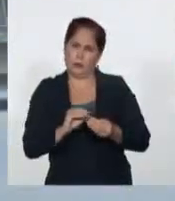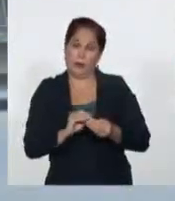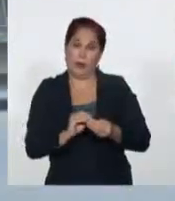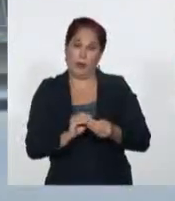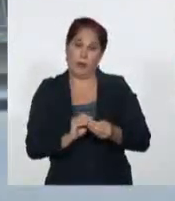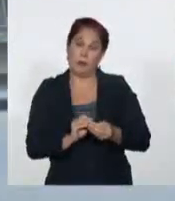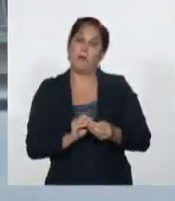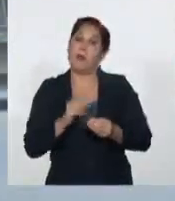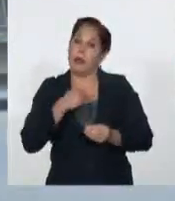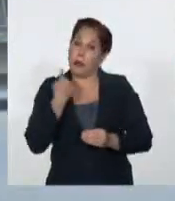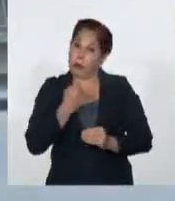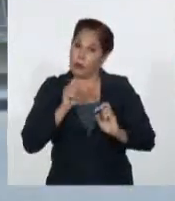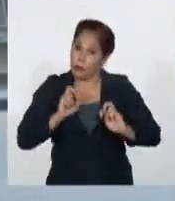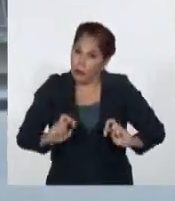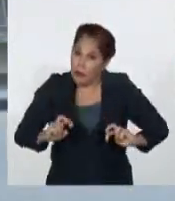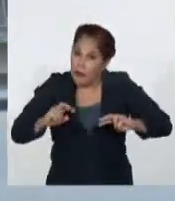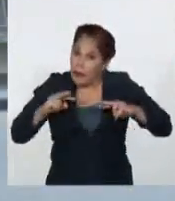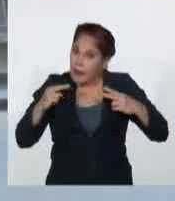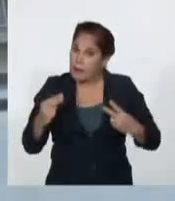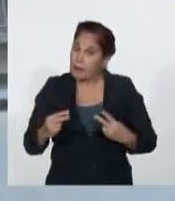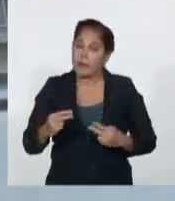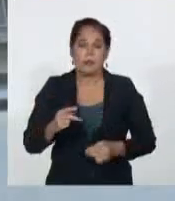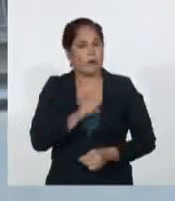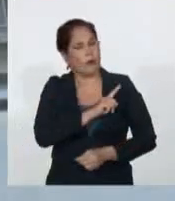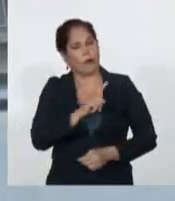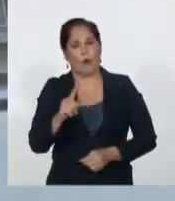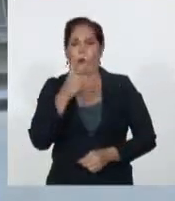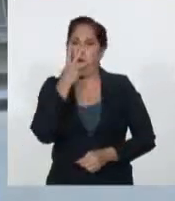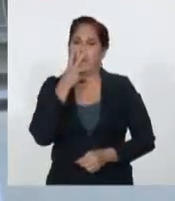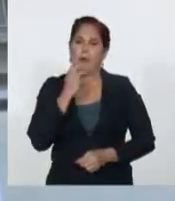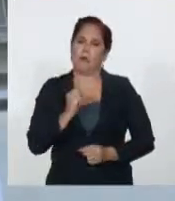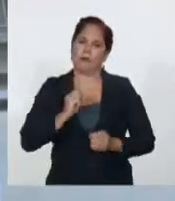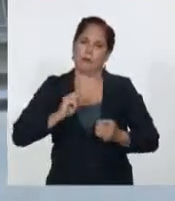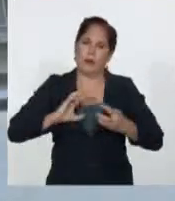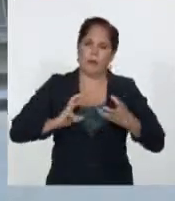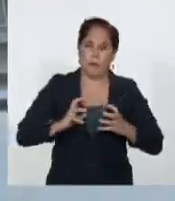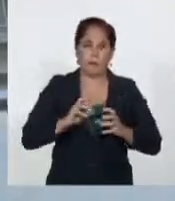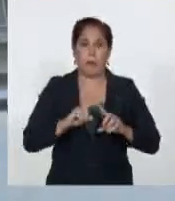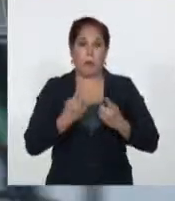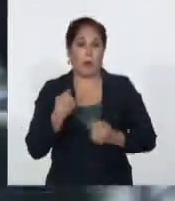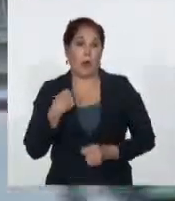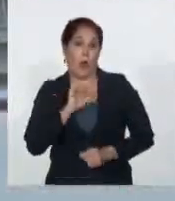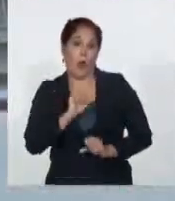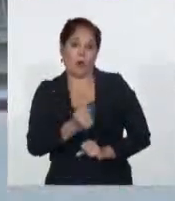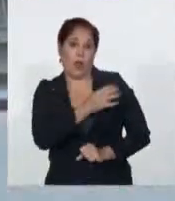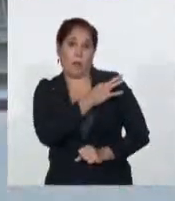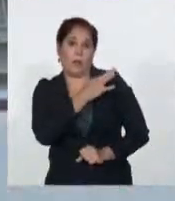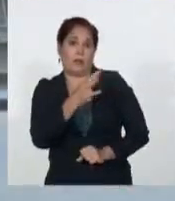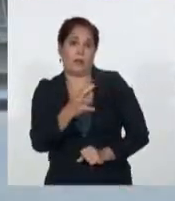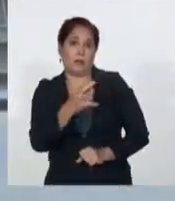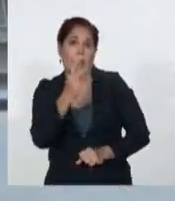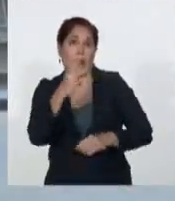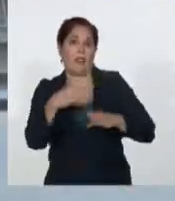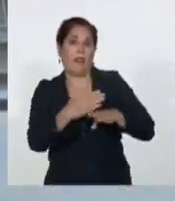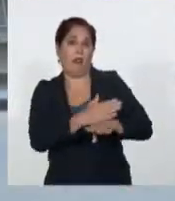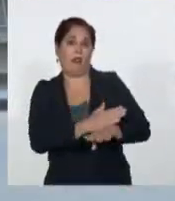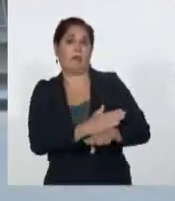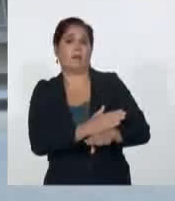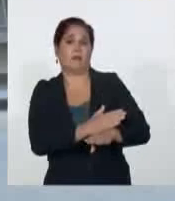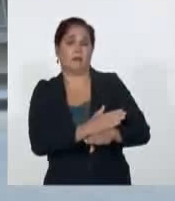reitero nos ponen una posición de desventaja porque no vamos a participar aún en temas que son